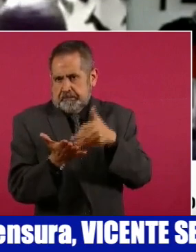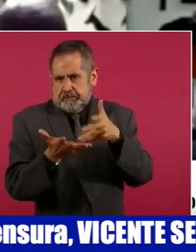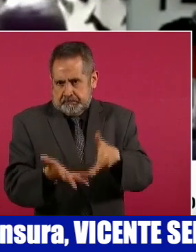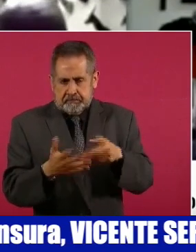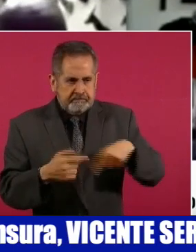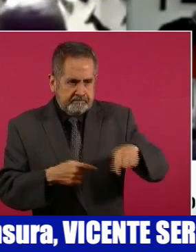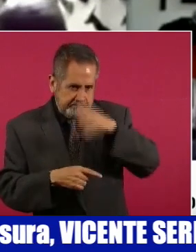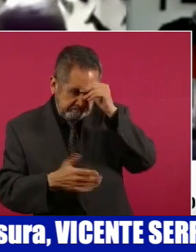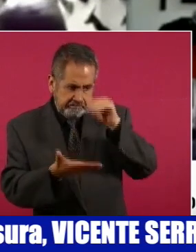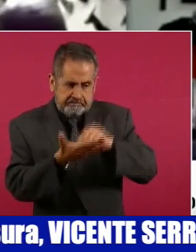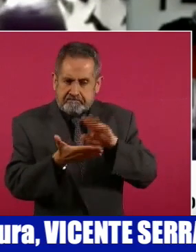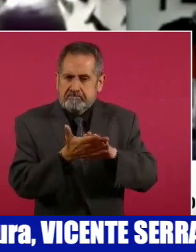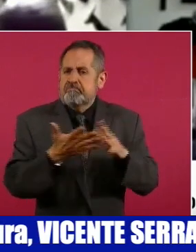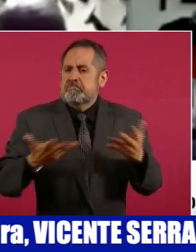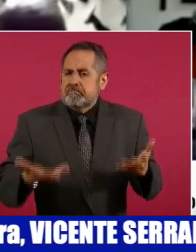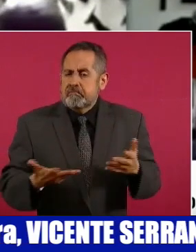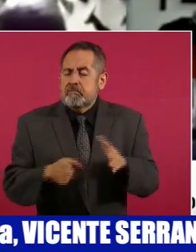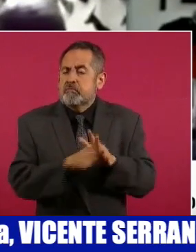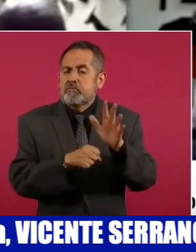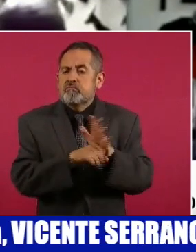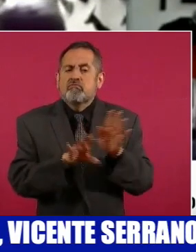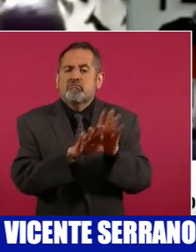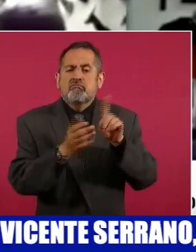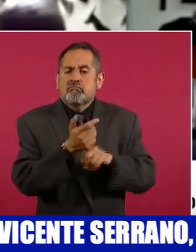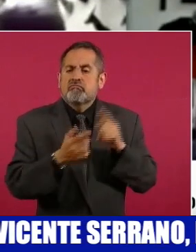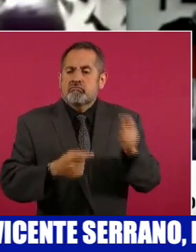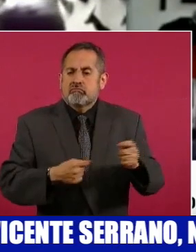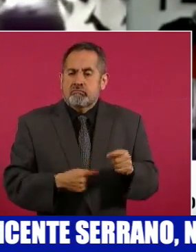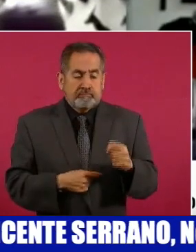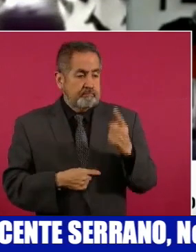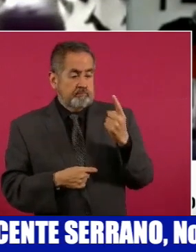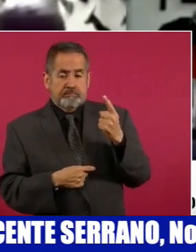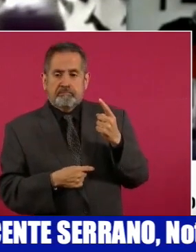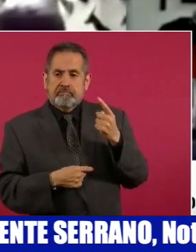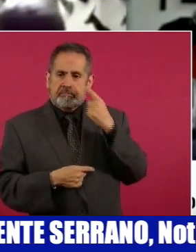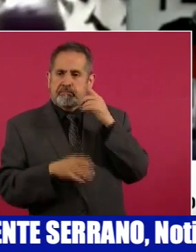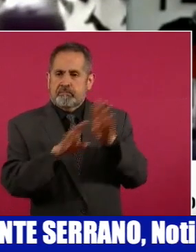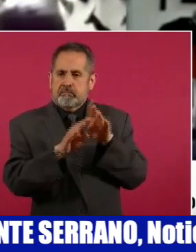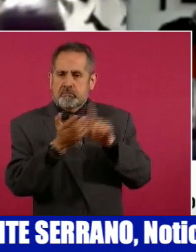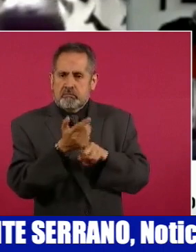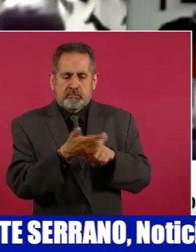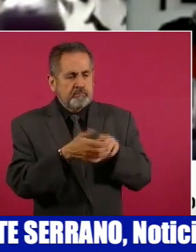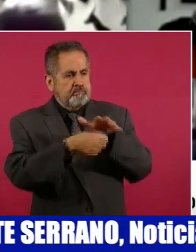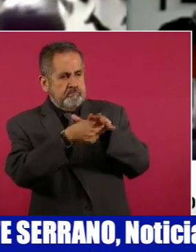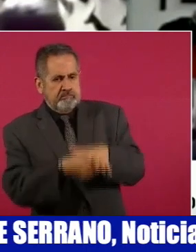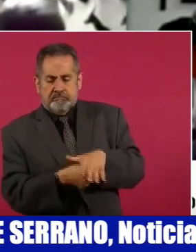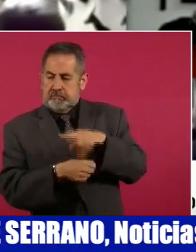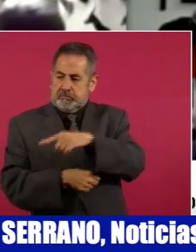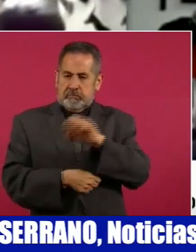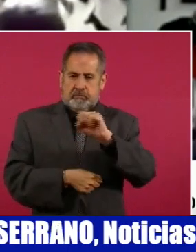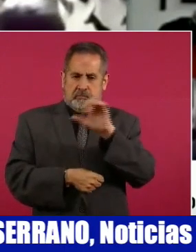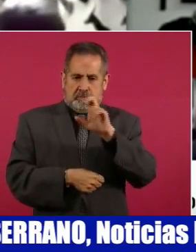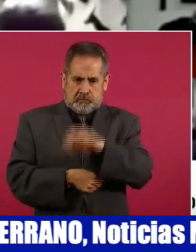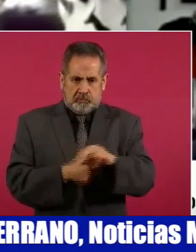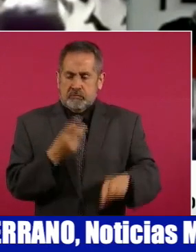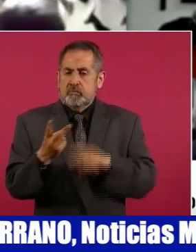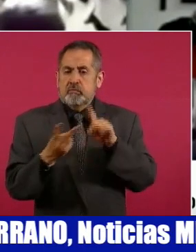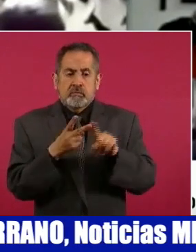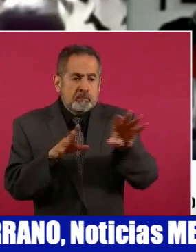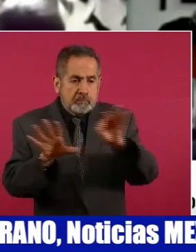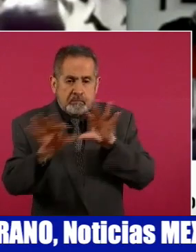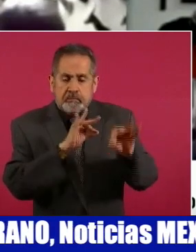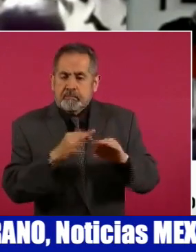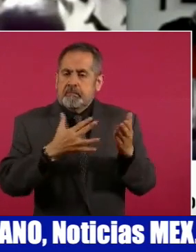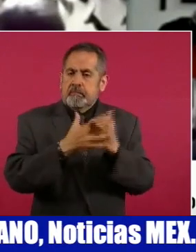acordado ya, Entonces, lo que vamos a tener es, tenemos un momento institucional de presión sobre la Corte, tenemos unas elecciones